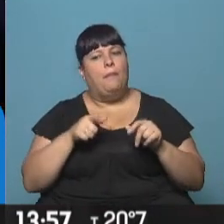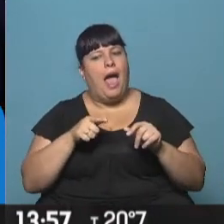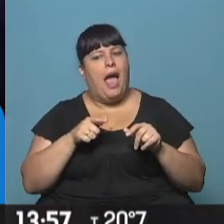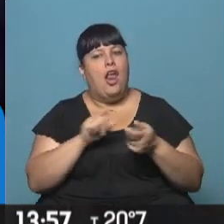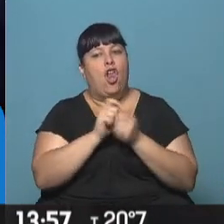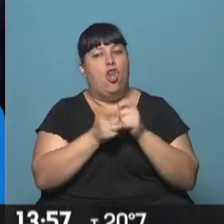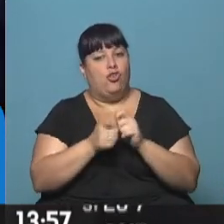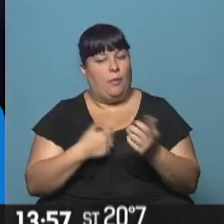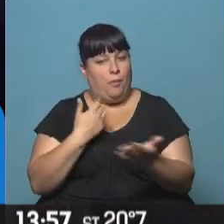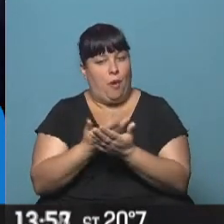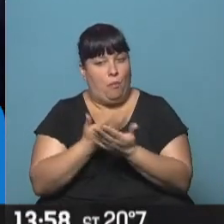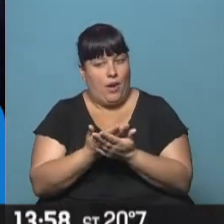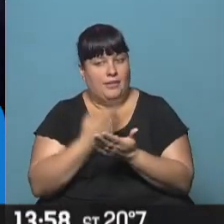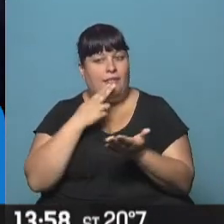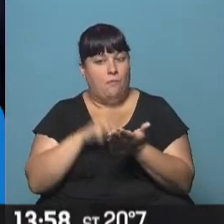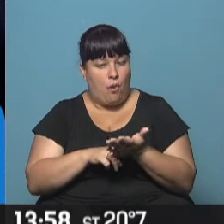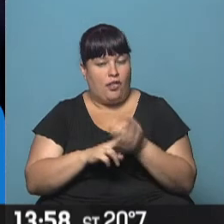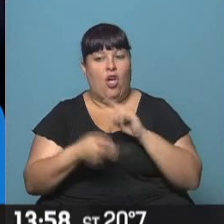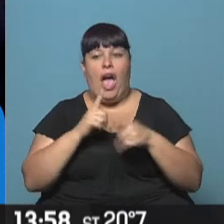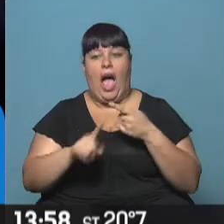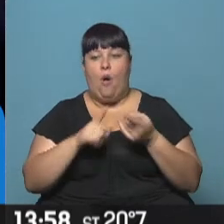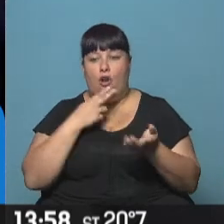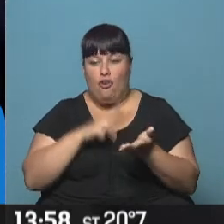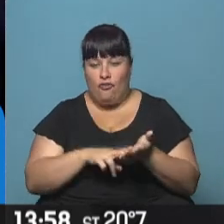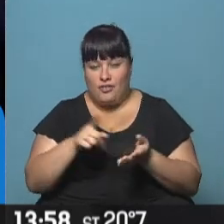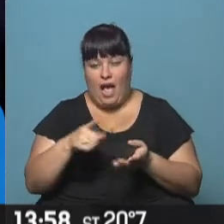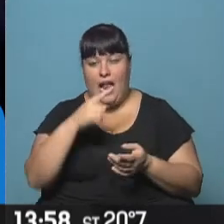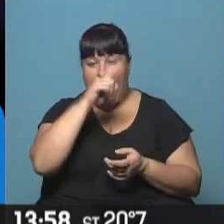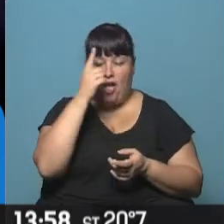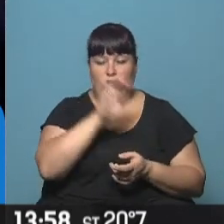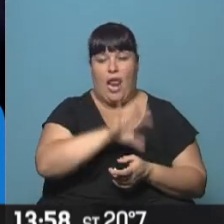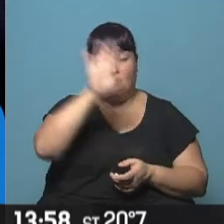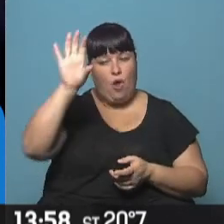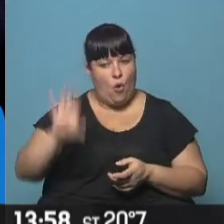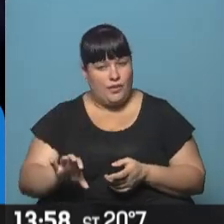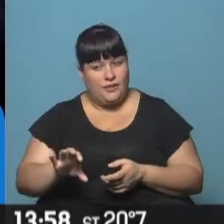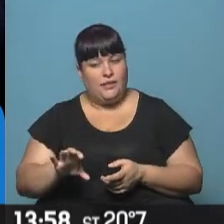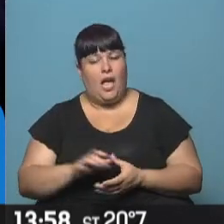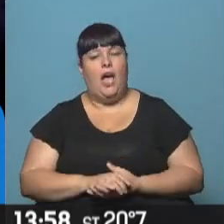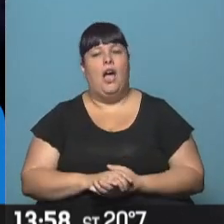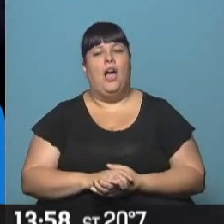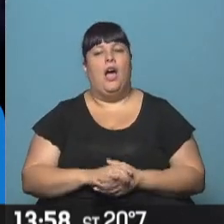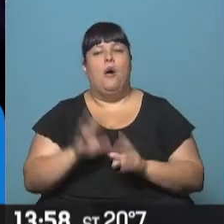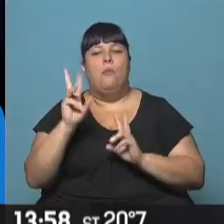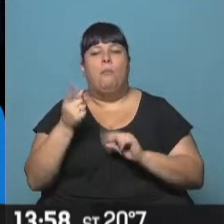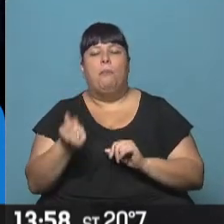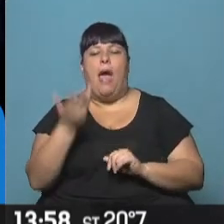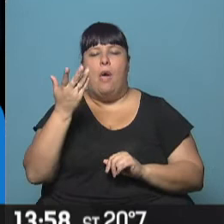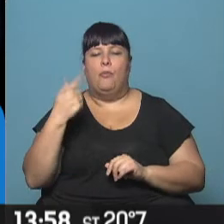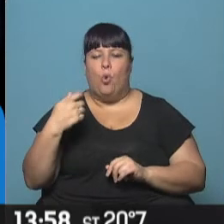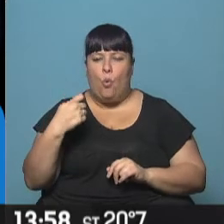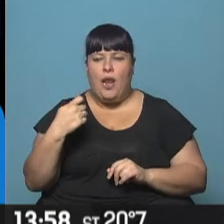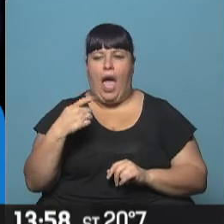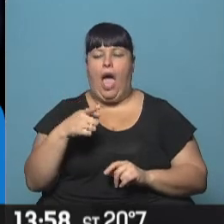las reformas propuestas en el régimen tributario y en el acuerdo fiscal entre Nación y provincias, una fórmula de movilidad de las prestaciones del